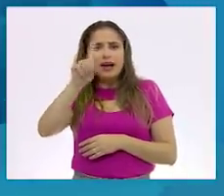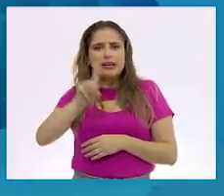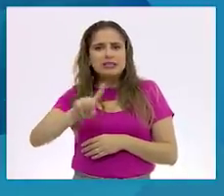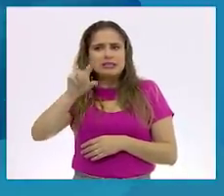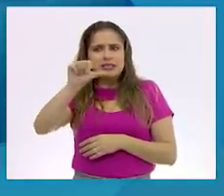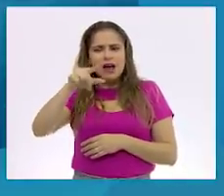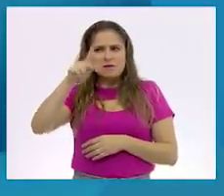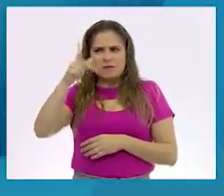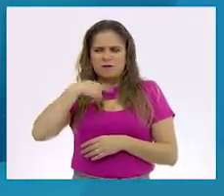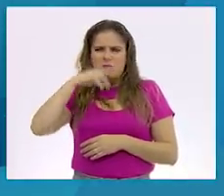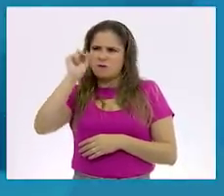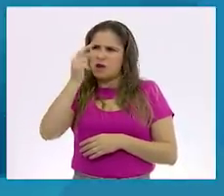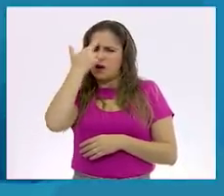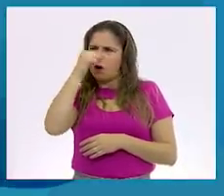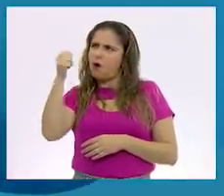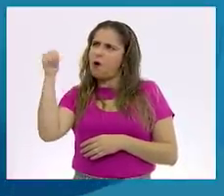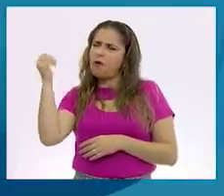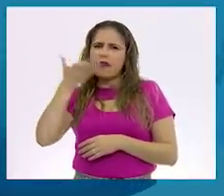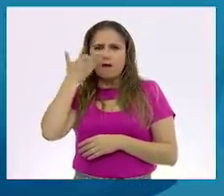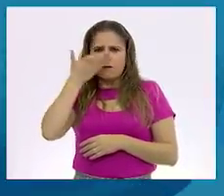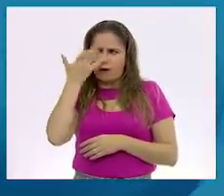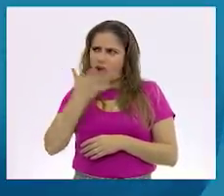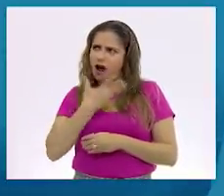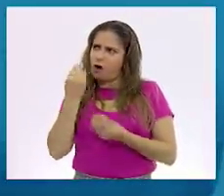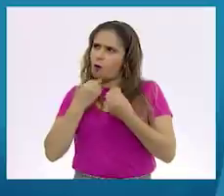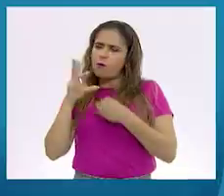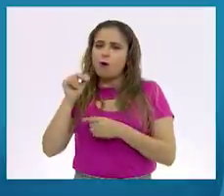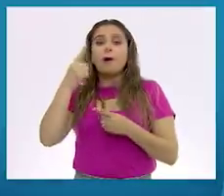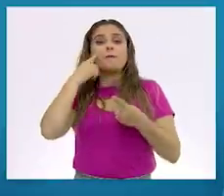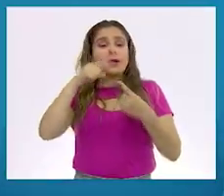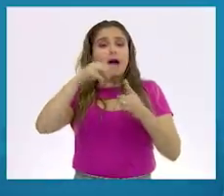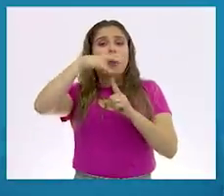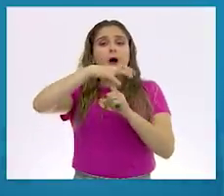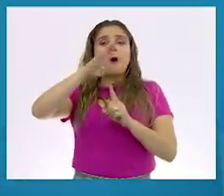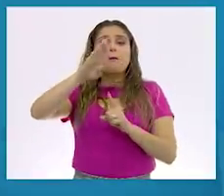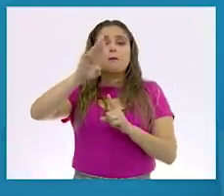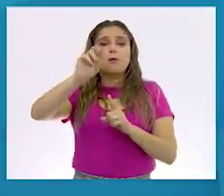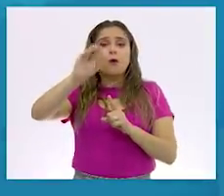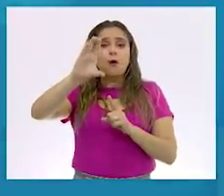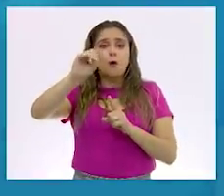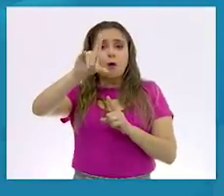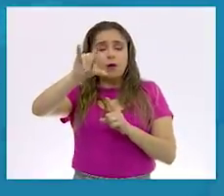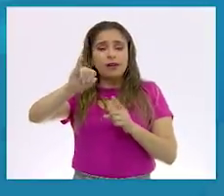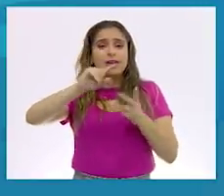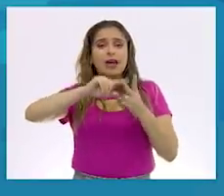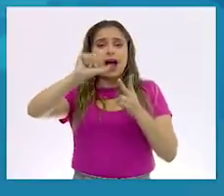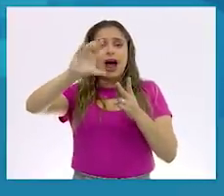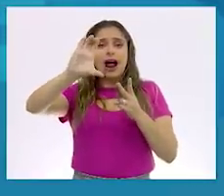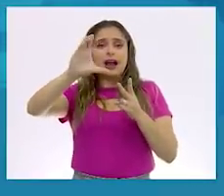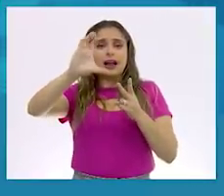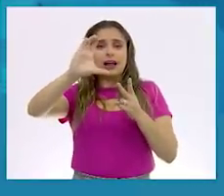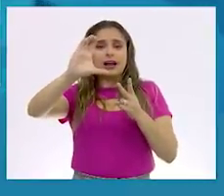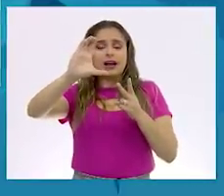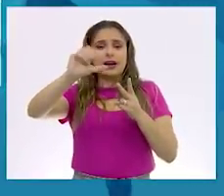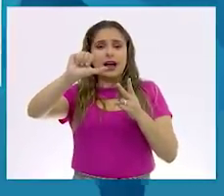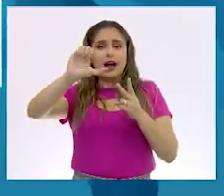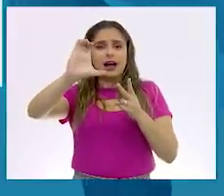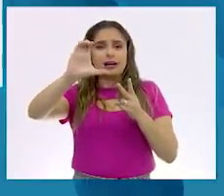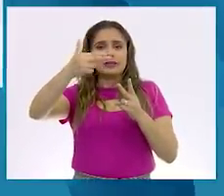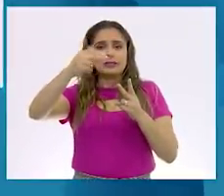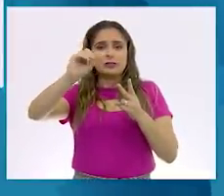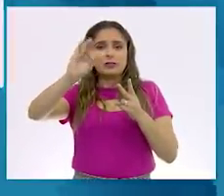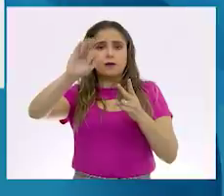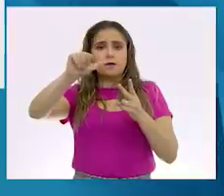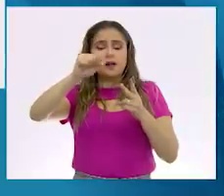de otras flores comestibles. Mira, el brócoli y las alcachofas son la parte de las flores de